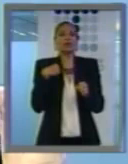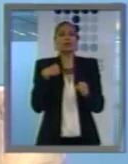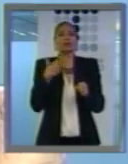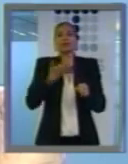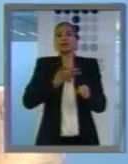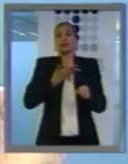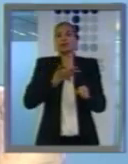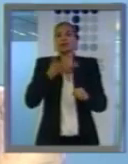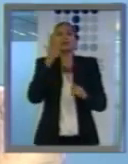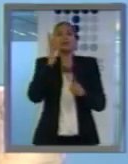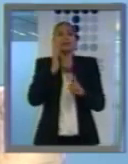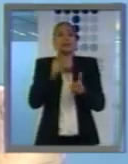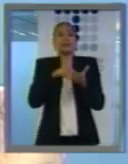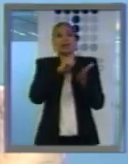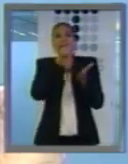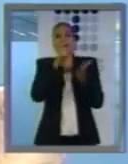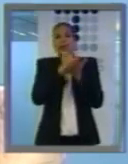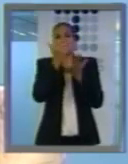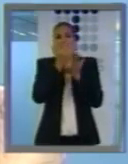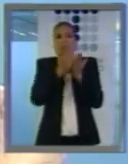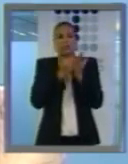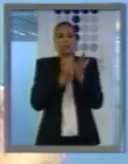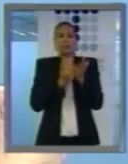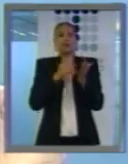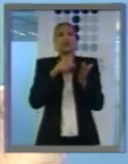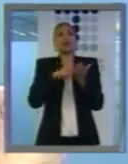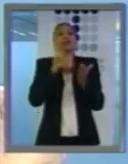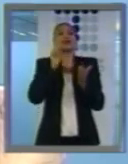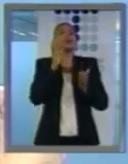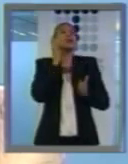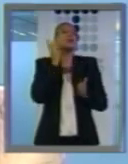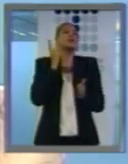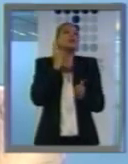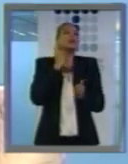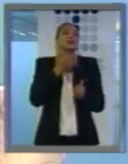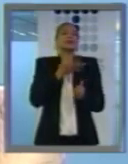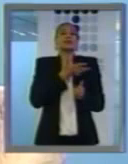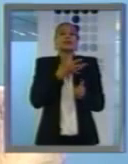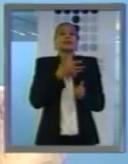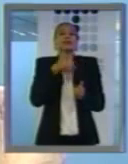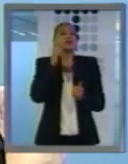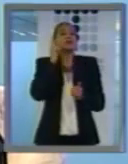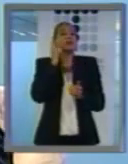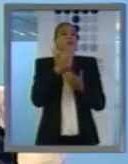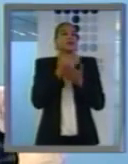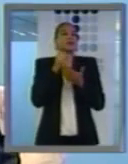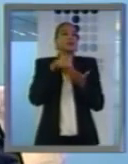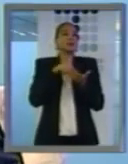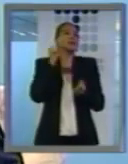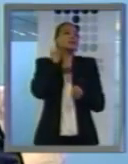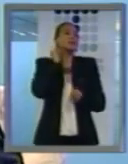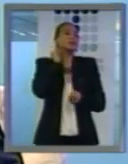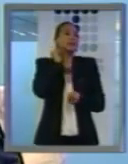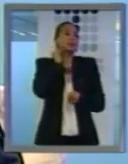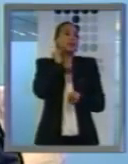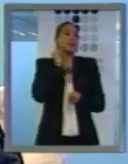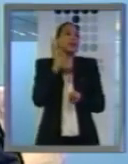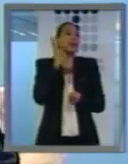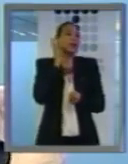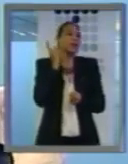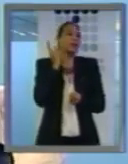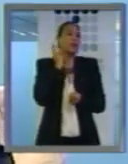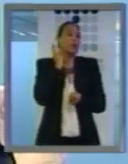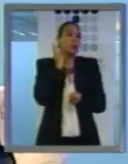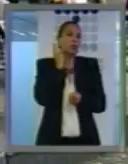ya está en la ley. Y en el caso del Congreso, sería deseable que el Senado y que la Cámara de